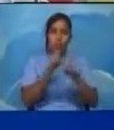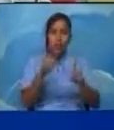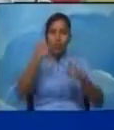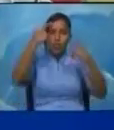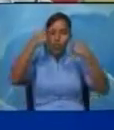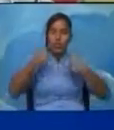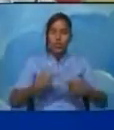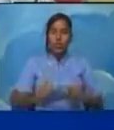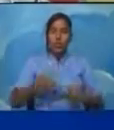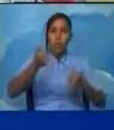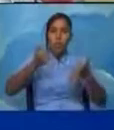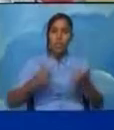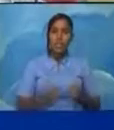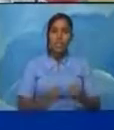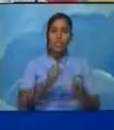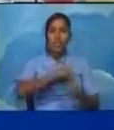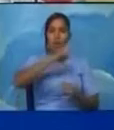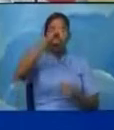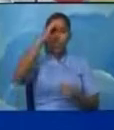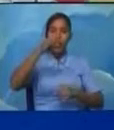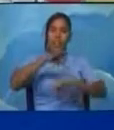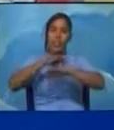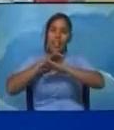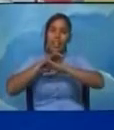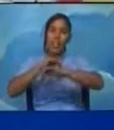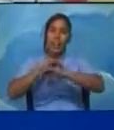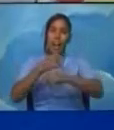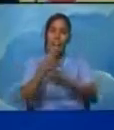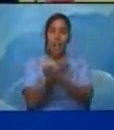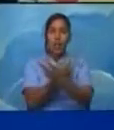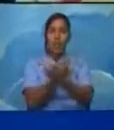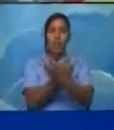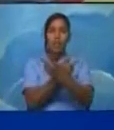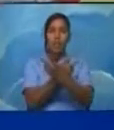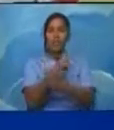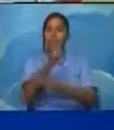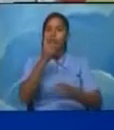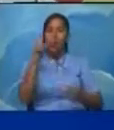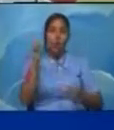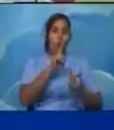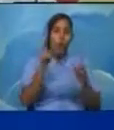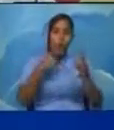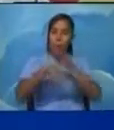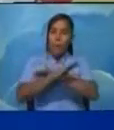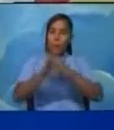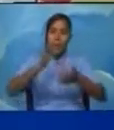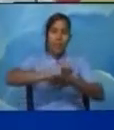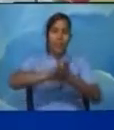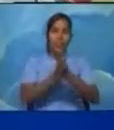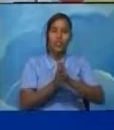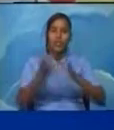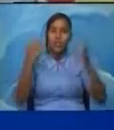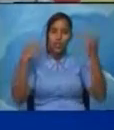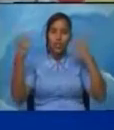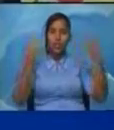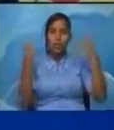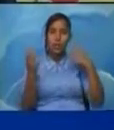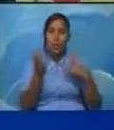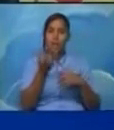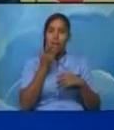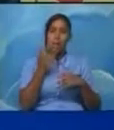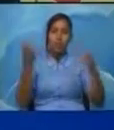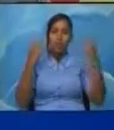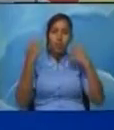de cartón. Nosotros somos de carne y hueso. Aleluya. Y no nos vamos a derretir si nos llueve. Si nos